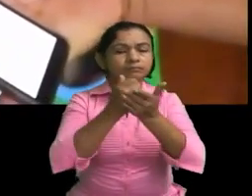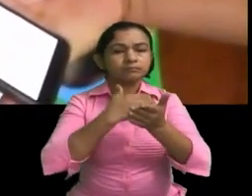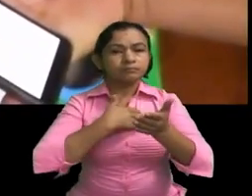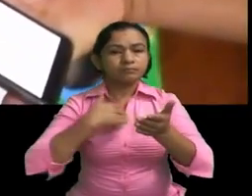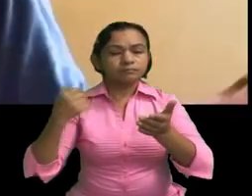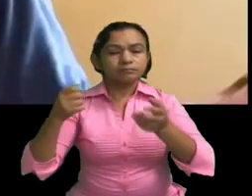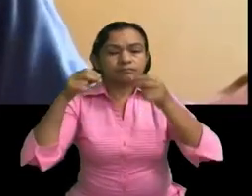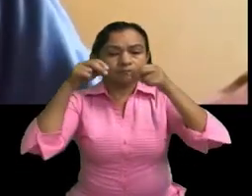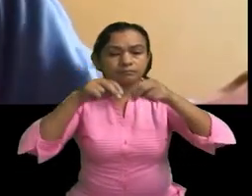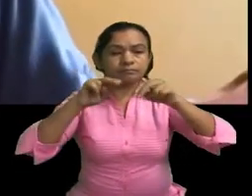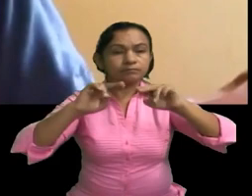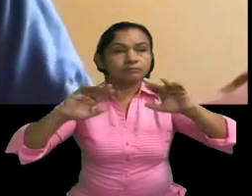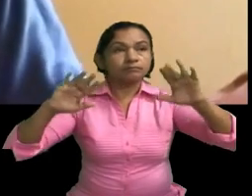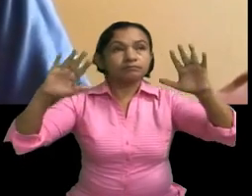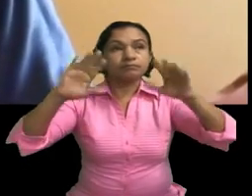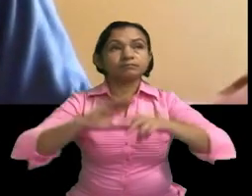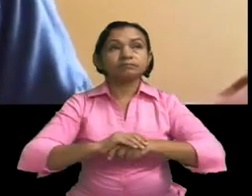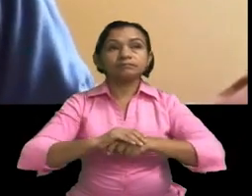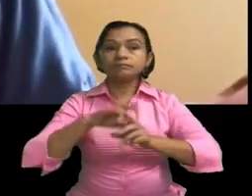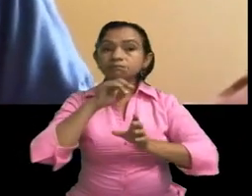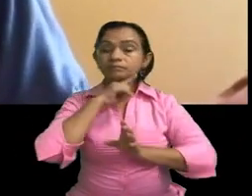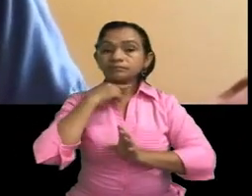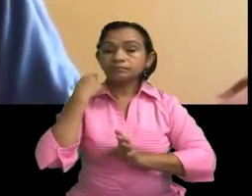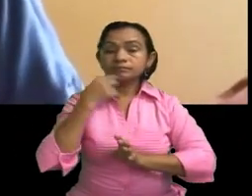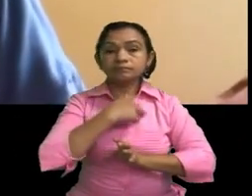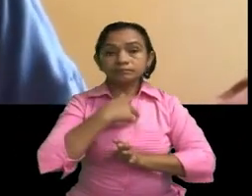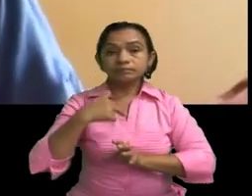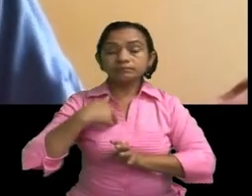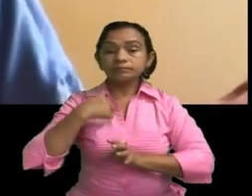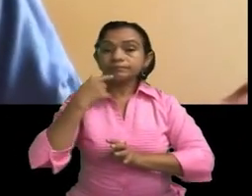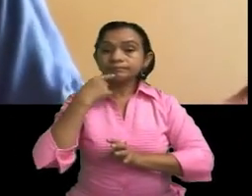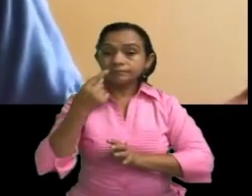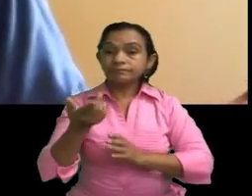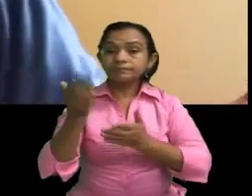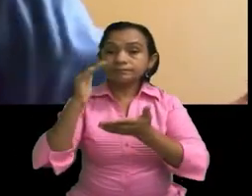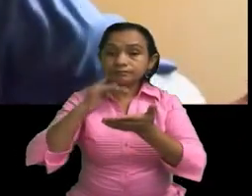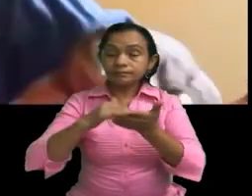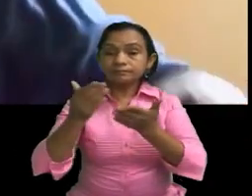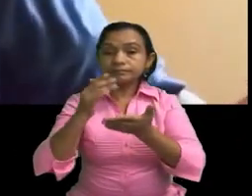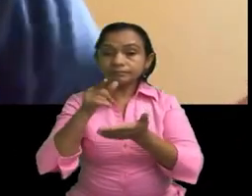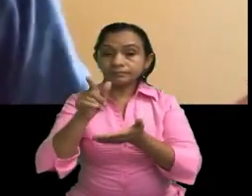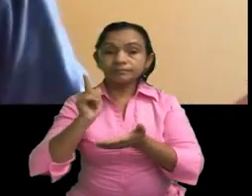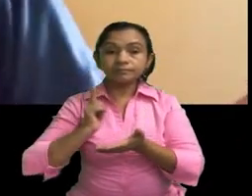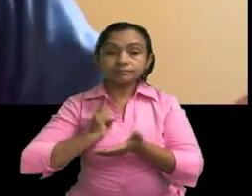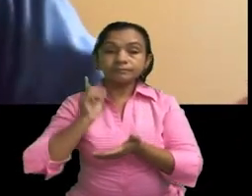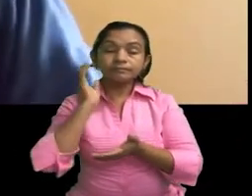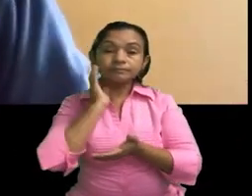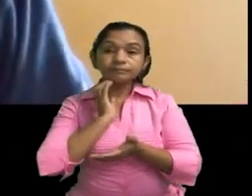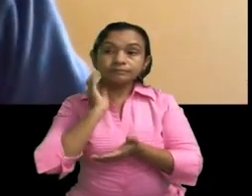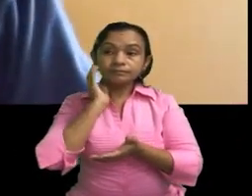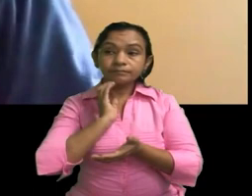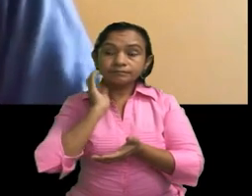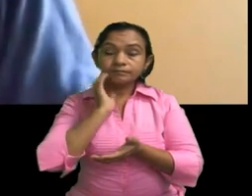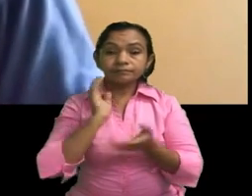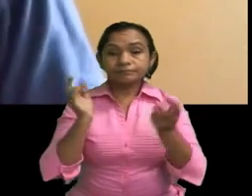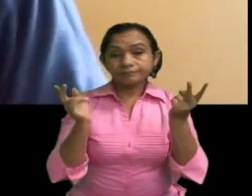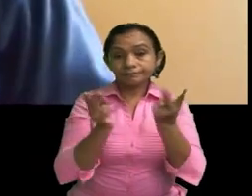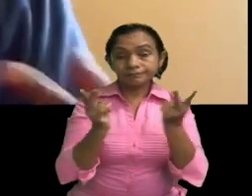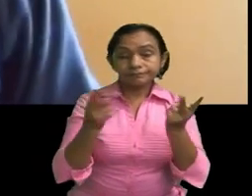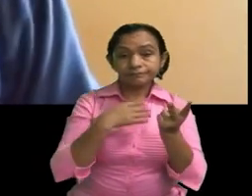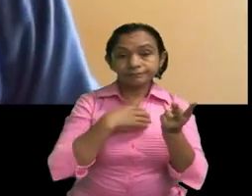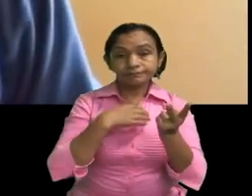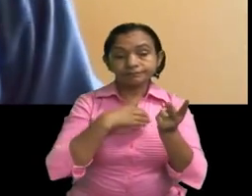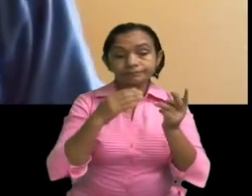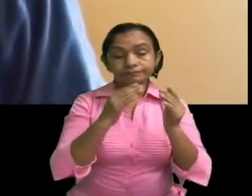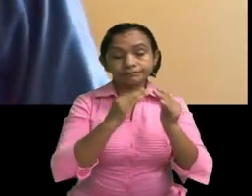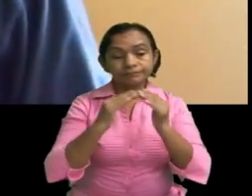del medio ambiente. Realmente nosotros hemos estado retomando las experiencias ya vividas en las